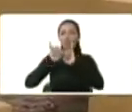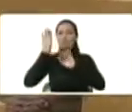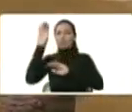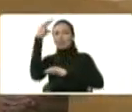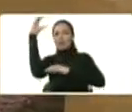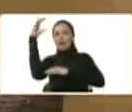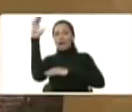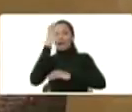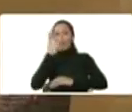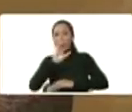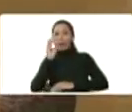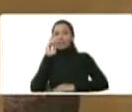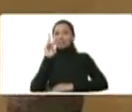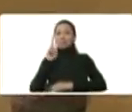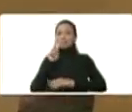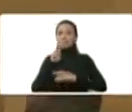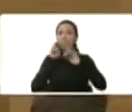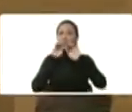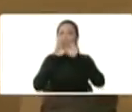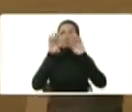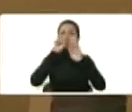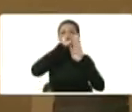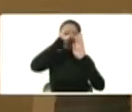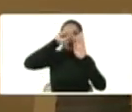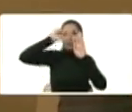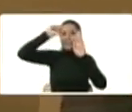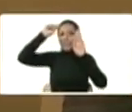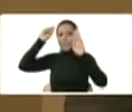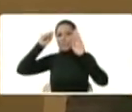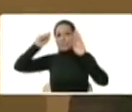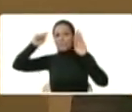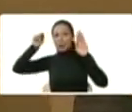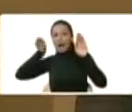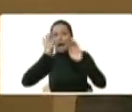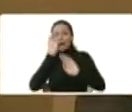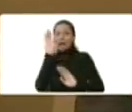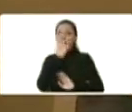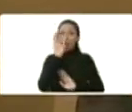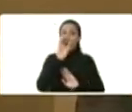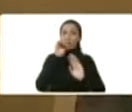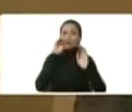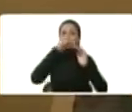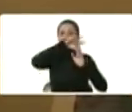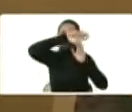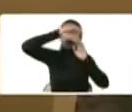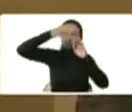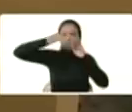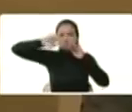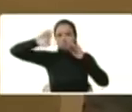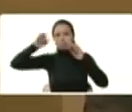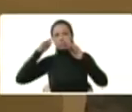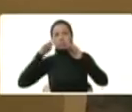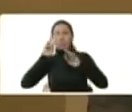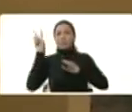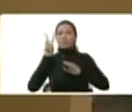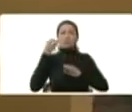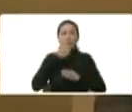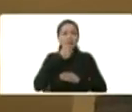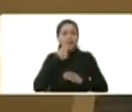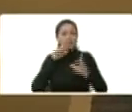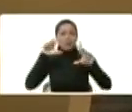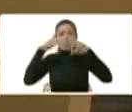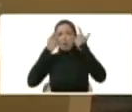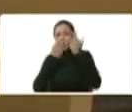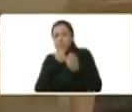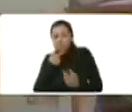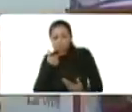cómo se ve la silla de Caracas totalmente dibujada. Ah, qué belleza, ¿eh? Venezuela es muy bella. La Guaira es